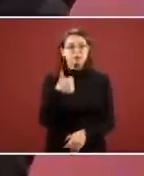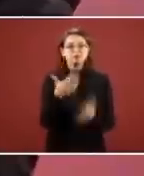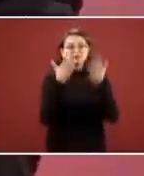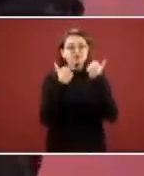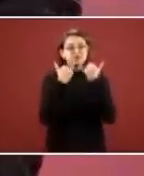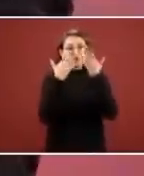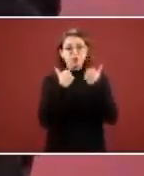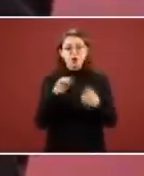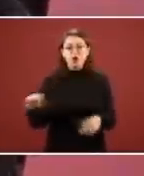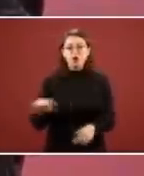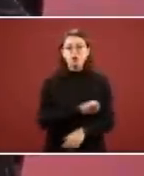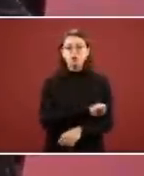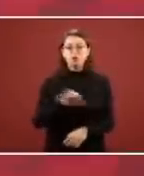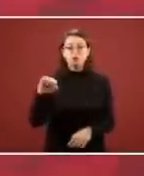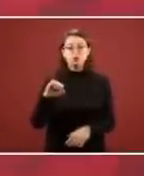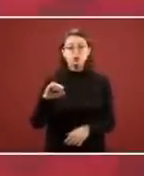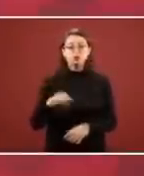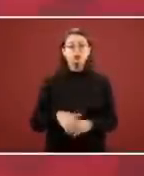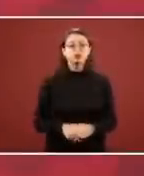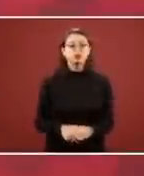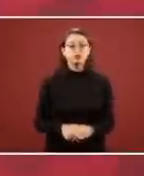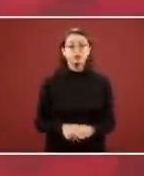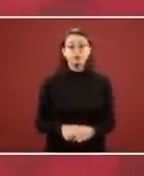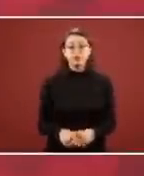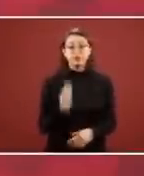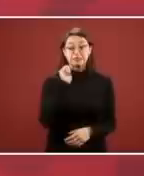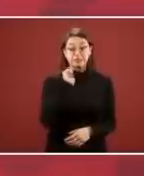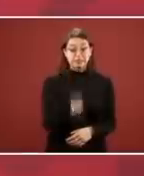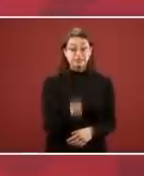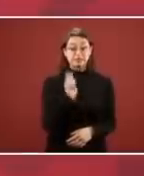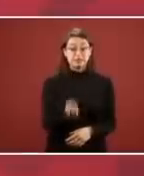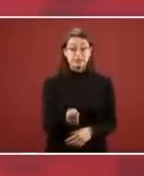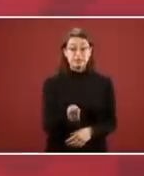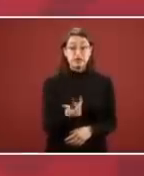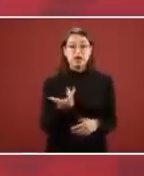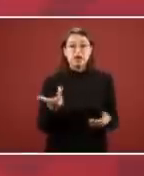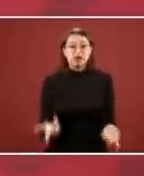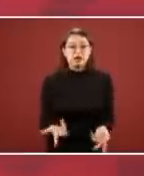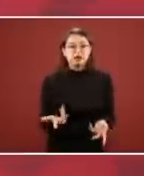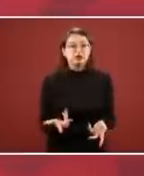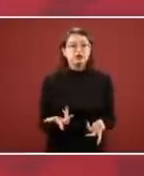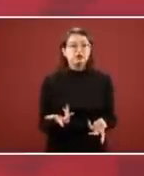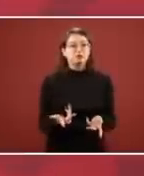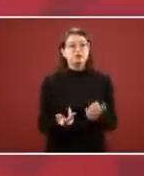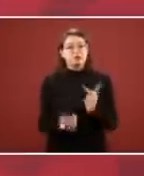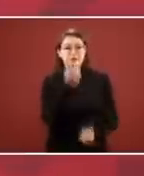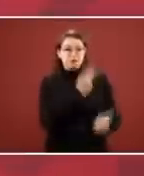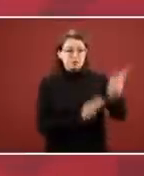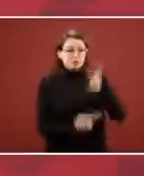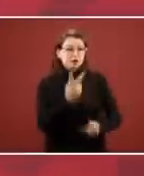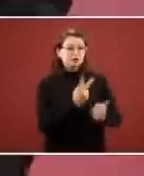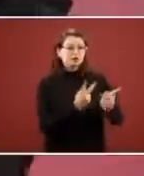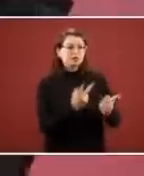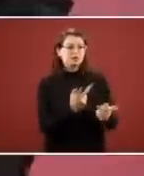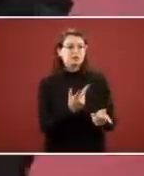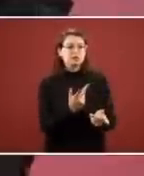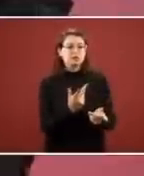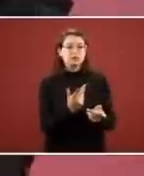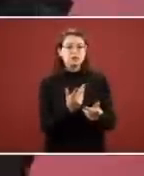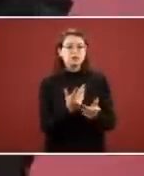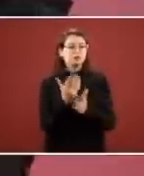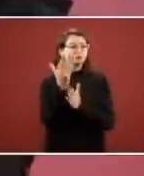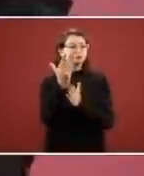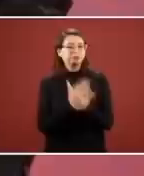ya nos quedamos abajo de lo que aumentó la deuda en él